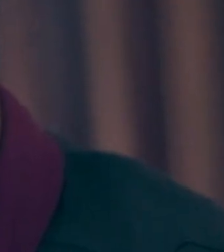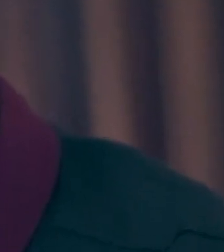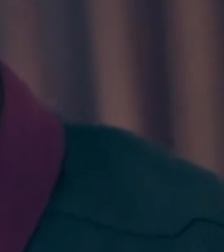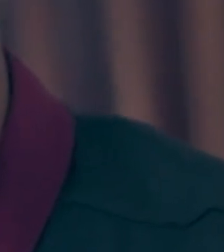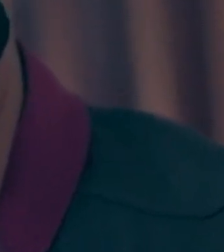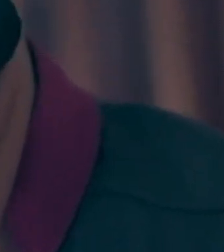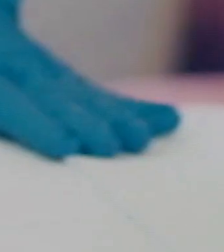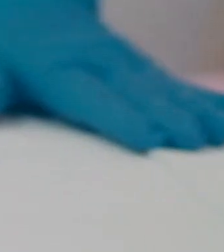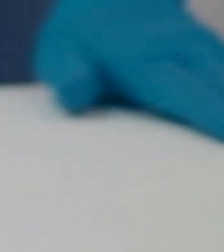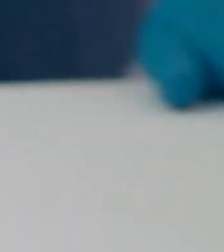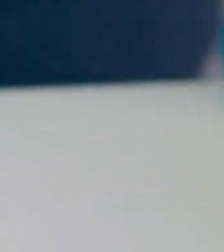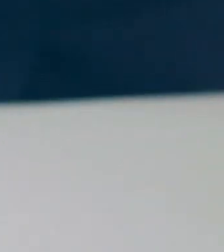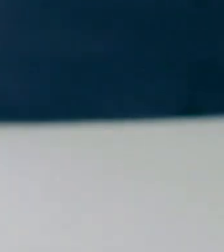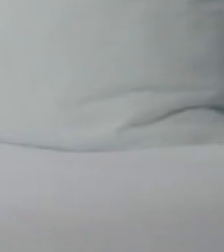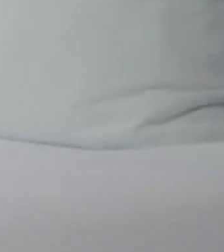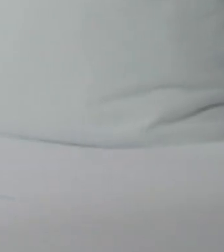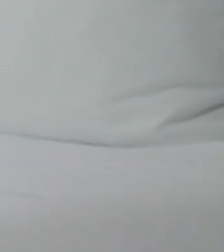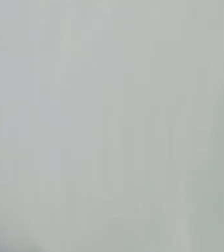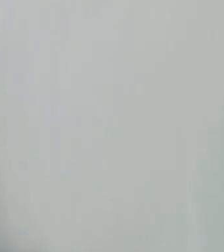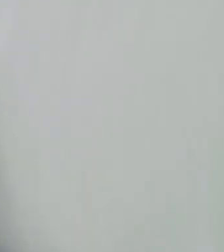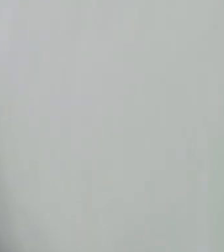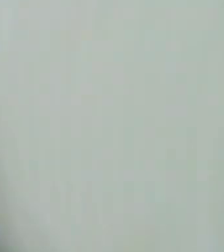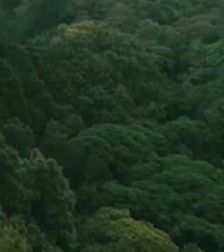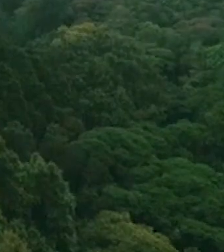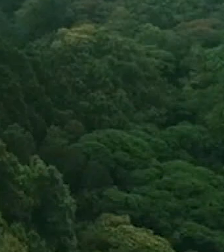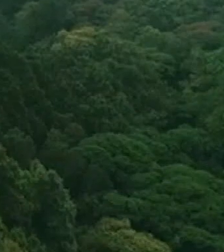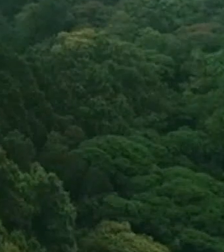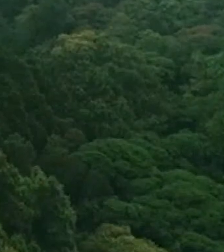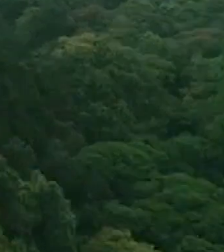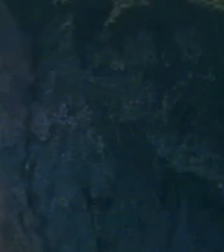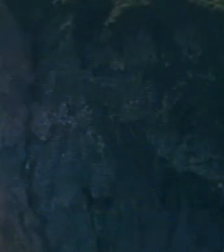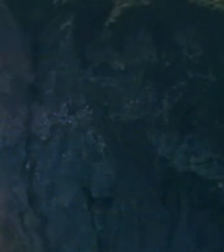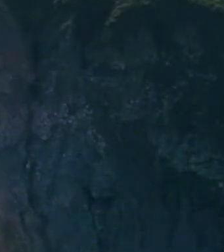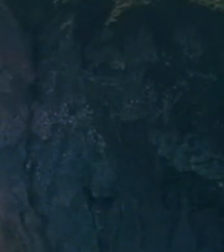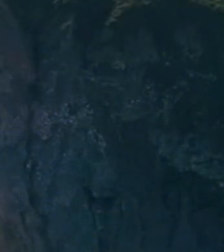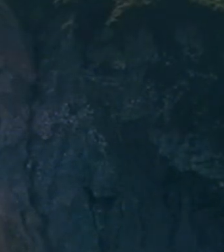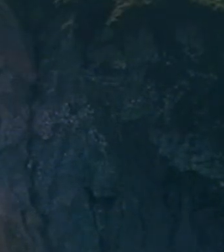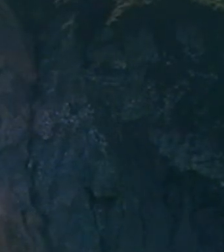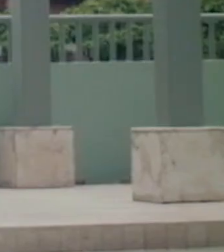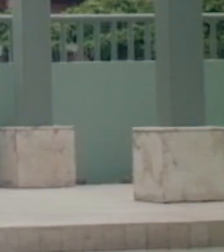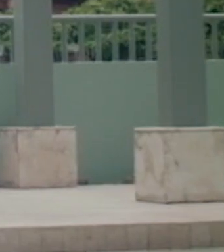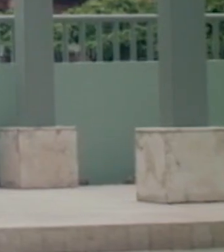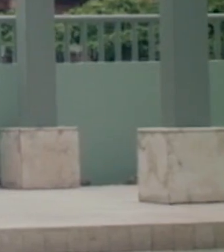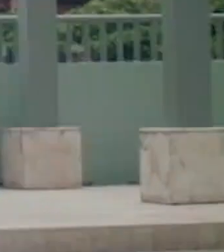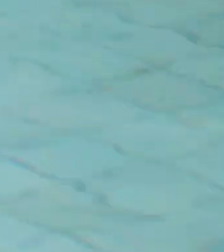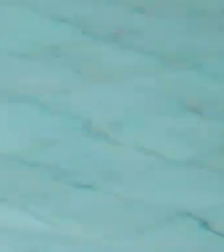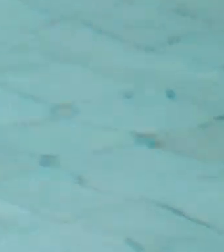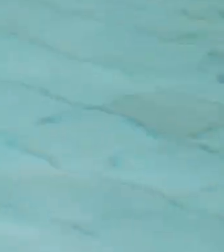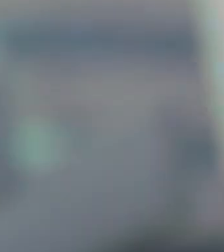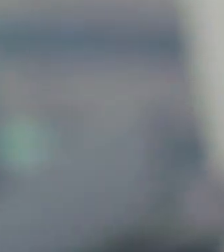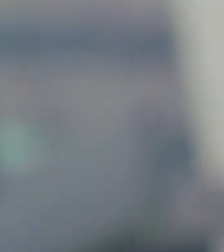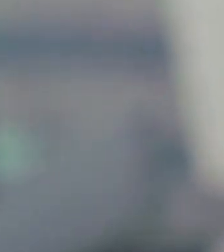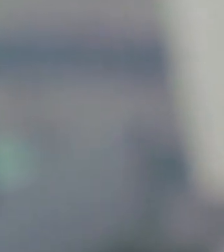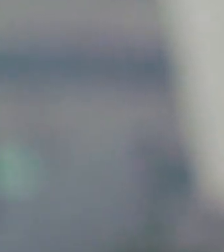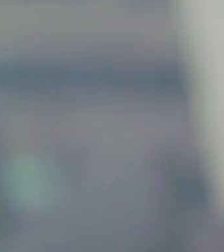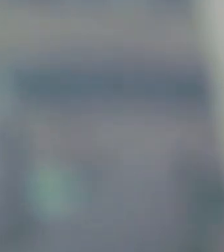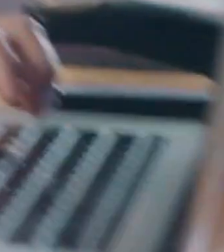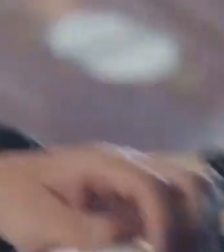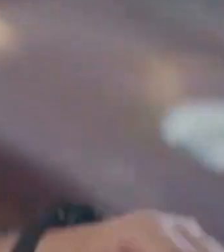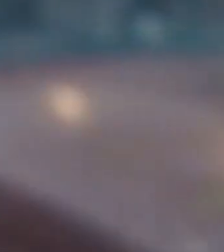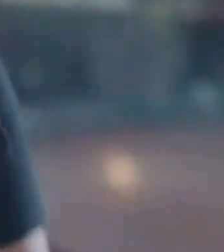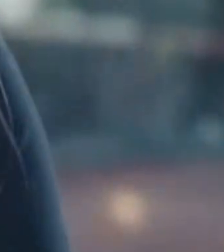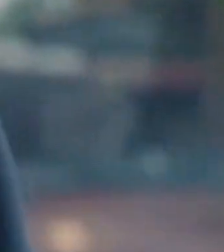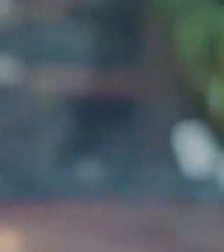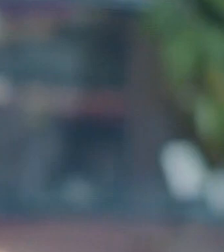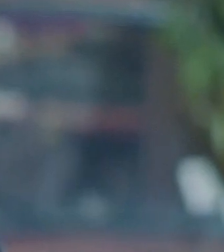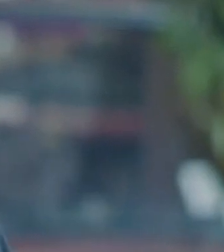ustedes puedan sentir la felicidad de turistear, porque de todo lo demás ya nos estamos ocupando nosotros. Y en conjunto con el Ministerio